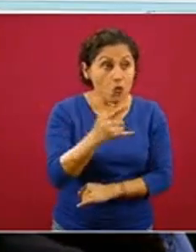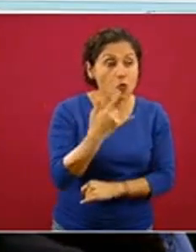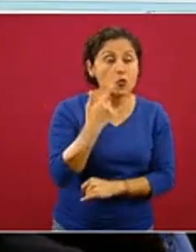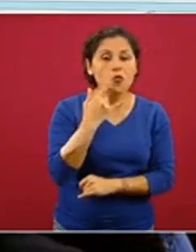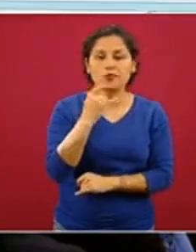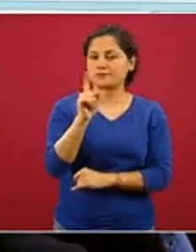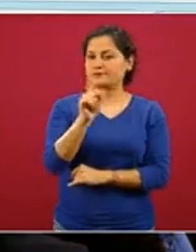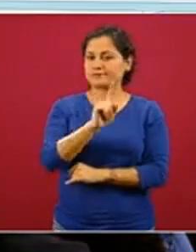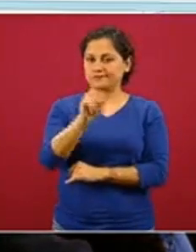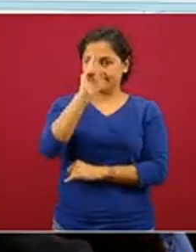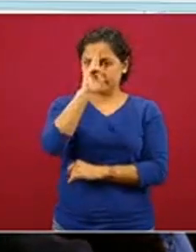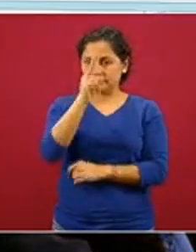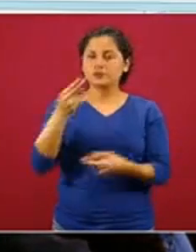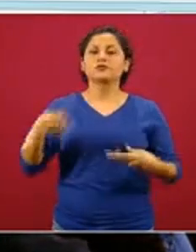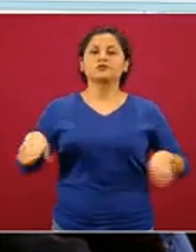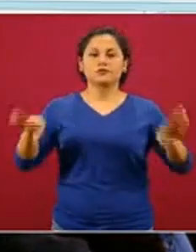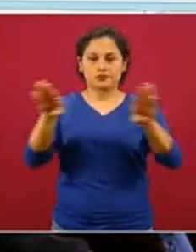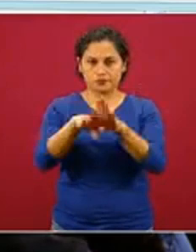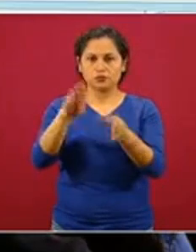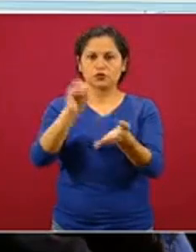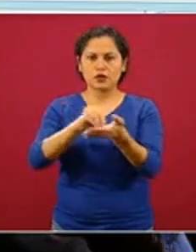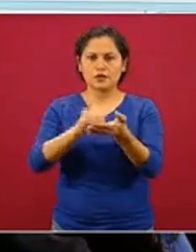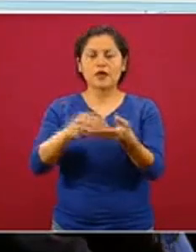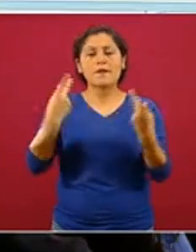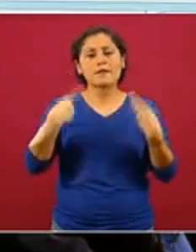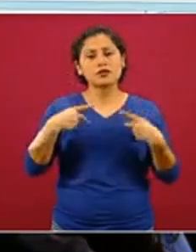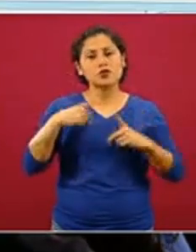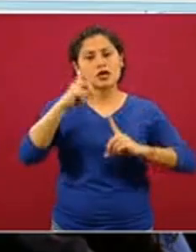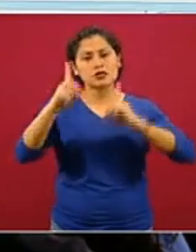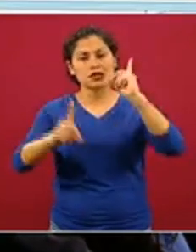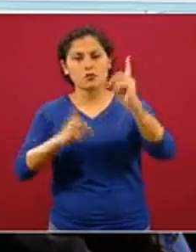masivos, decenas de miles de personas. La siguiente, por favor.